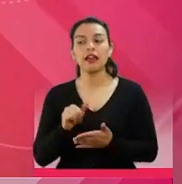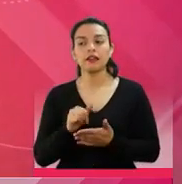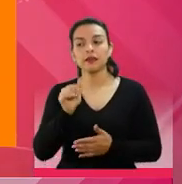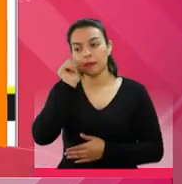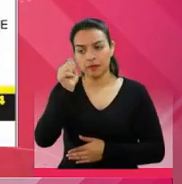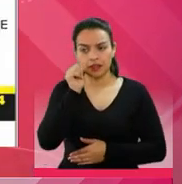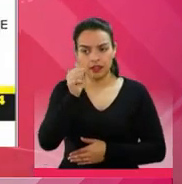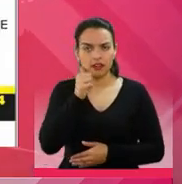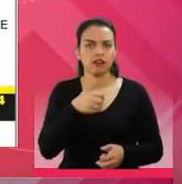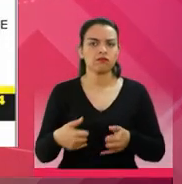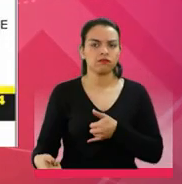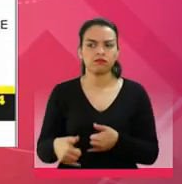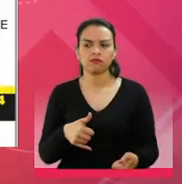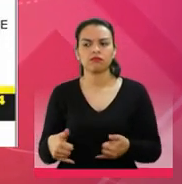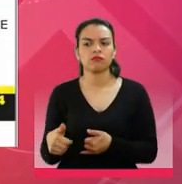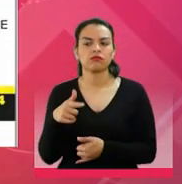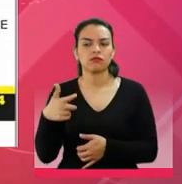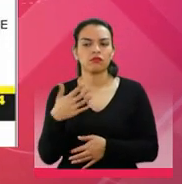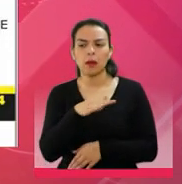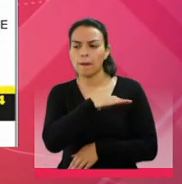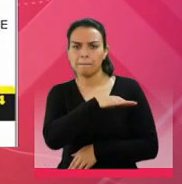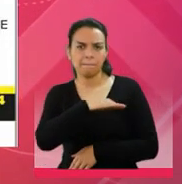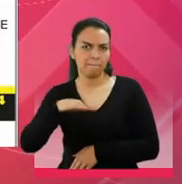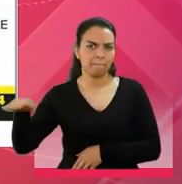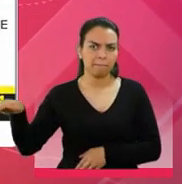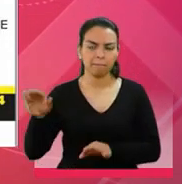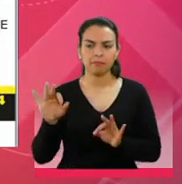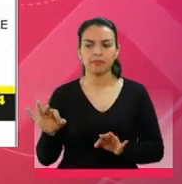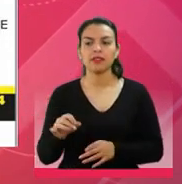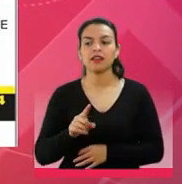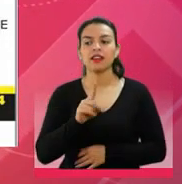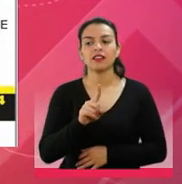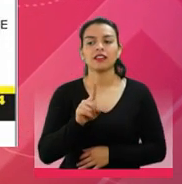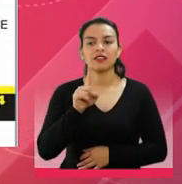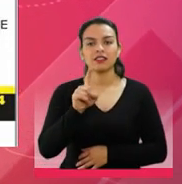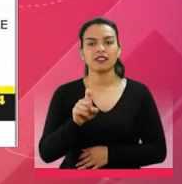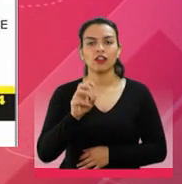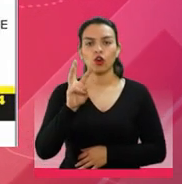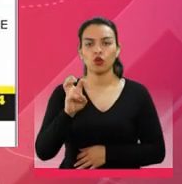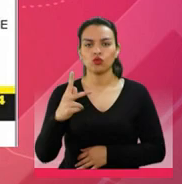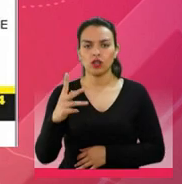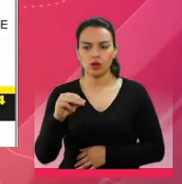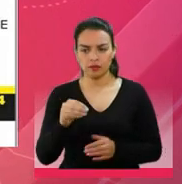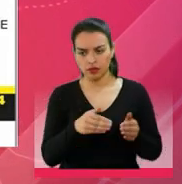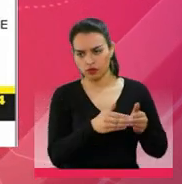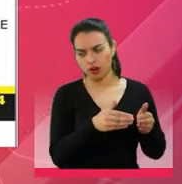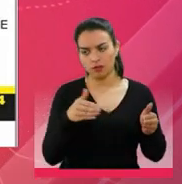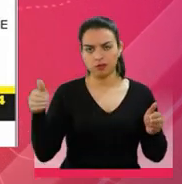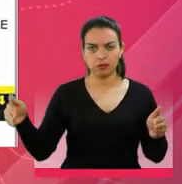una etapa totalmente llana, 168 kilómetros entre Île d'Oléron y Saint-Martin-de-Ré.